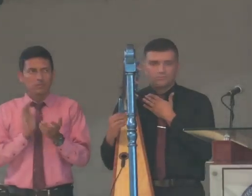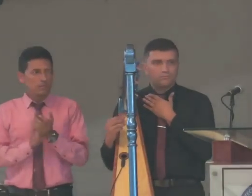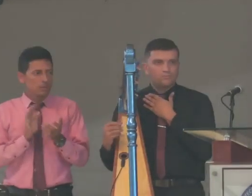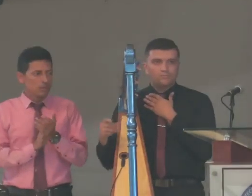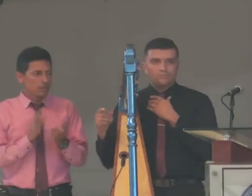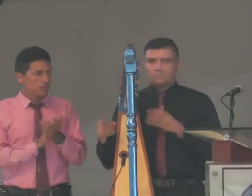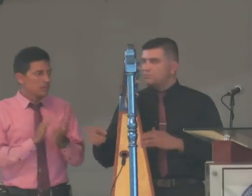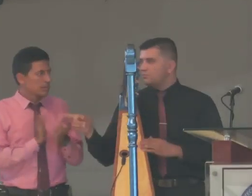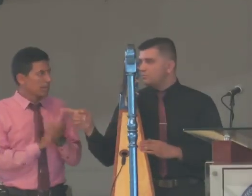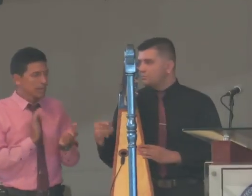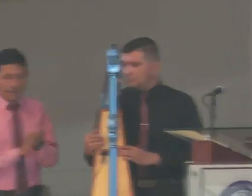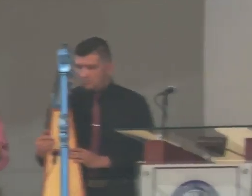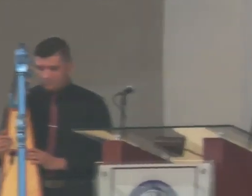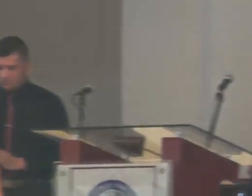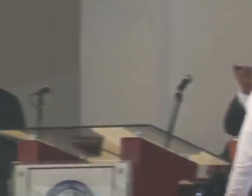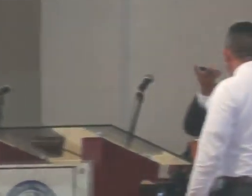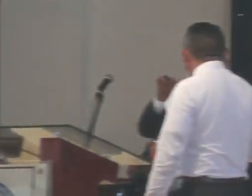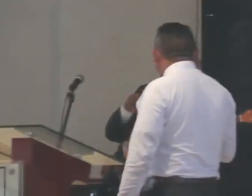al Dios.